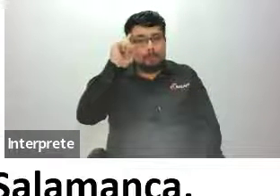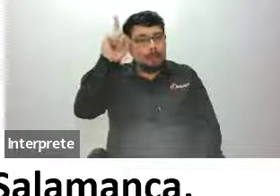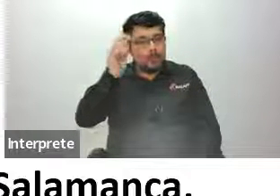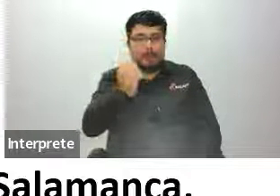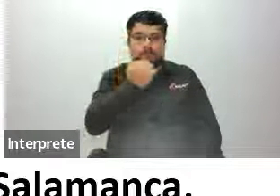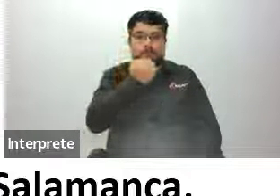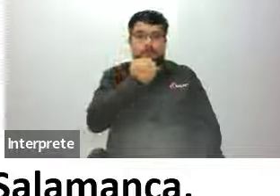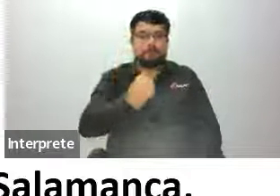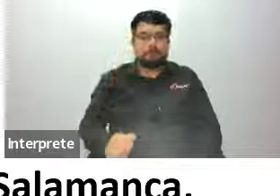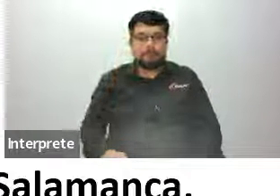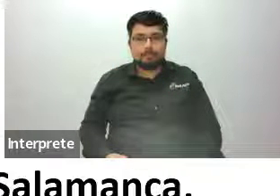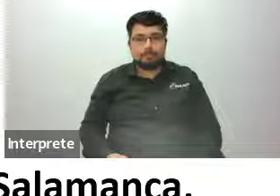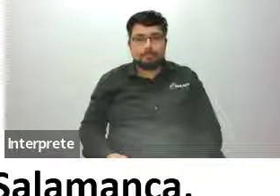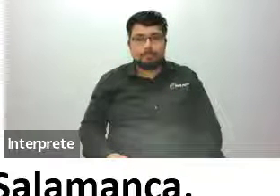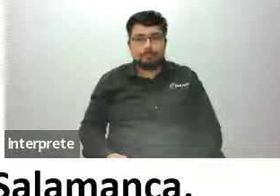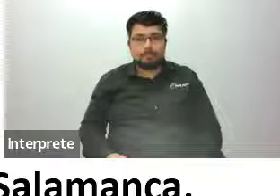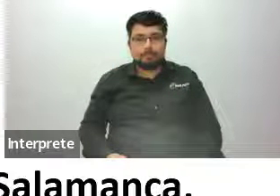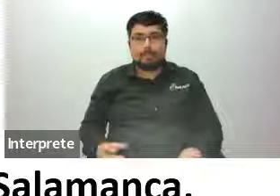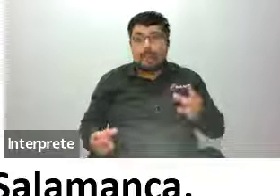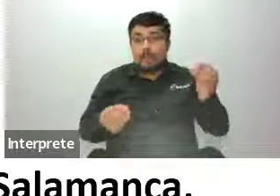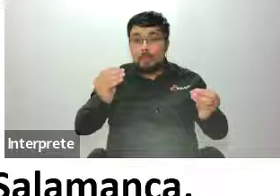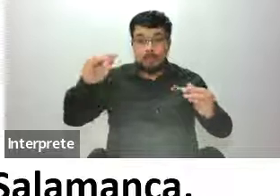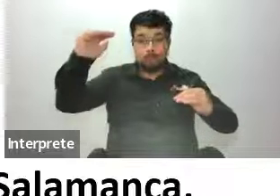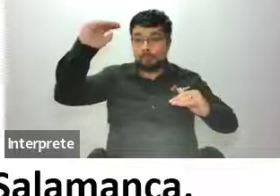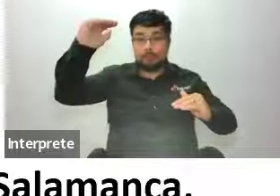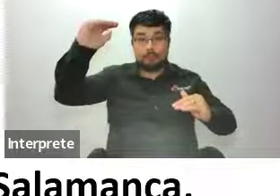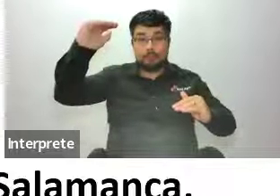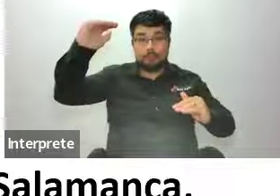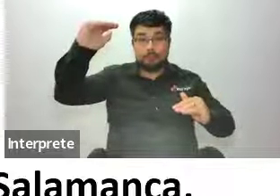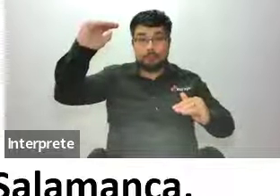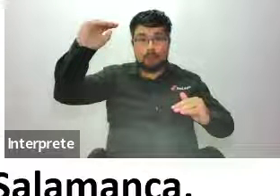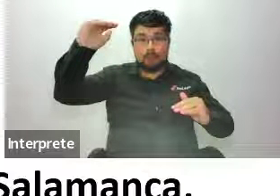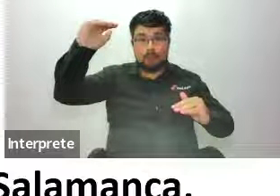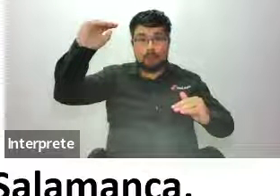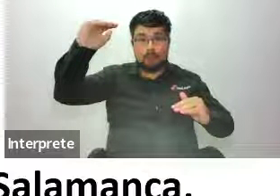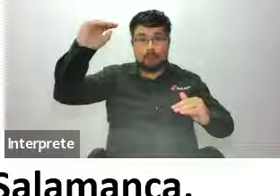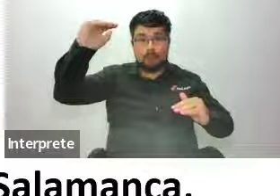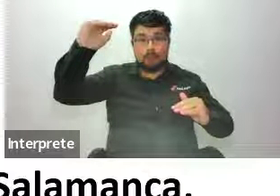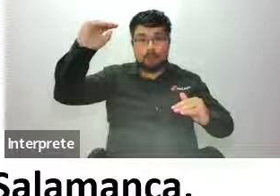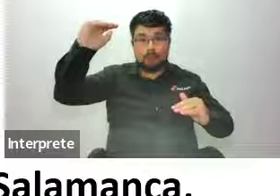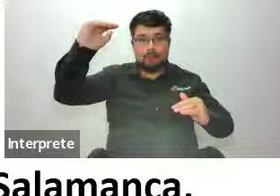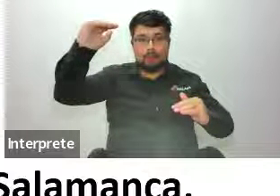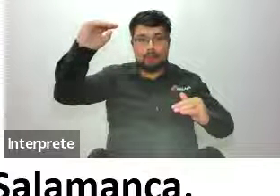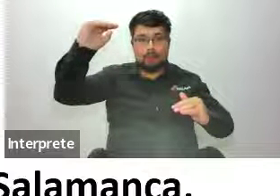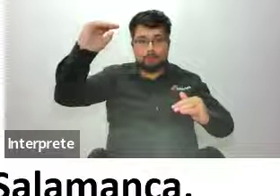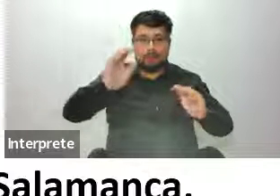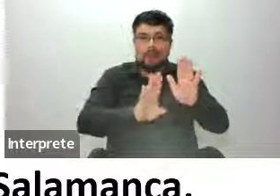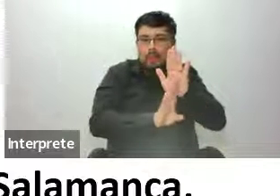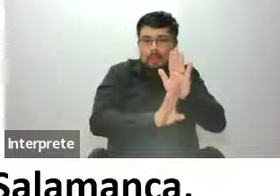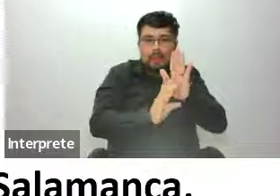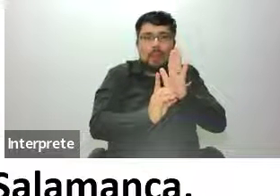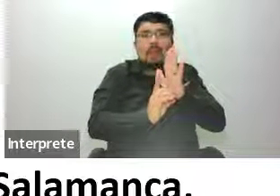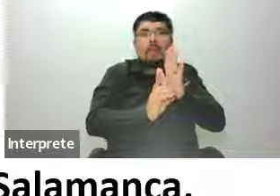comunidades. Entonces, lo que se busca en esas comunidades es desarrollarla de más alto nivel, según sus propias